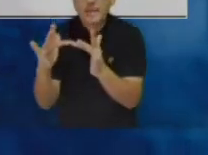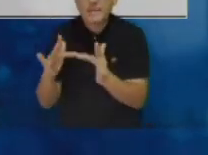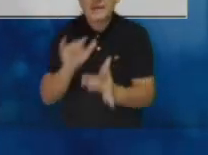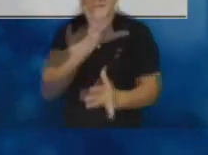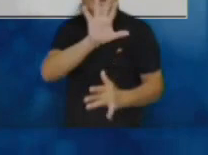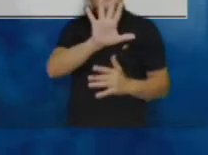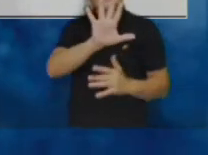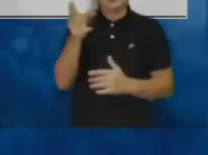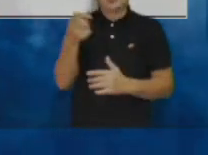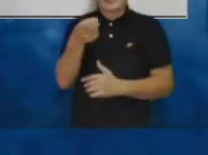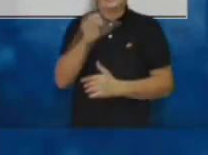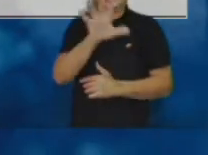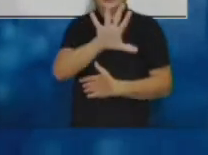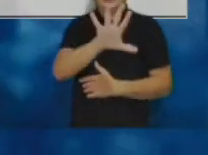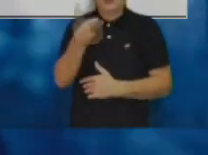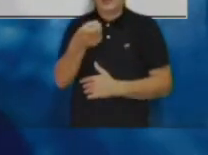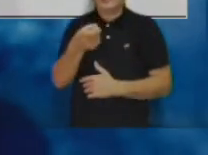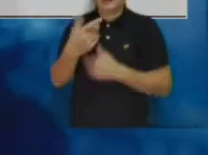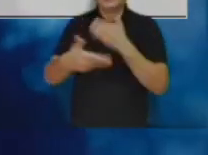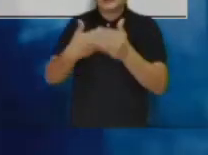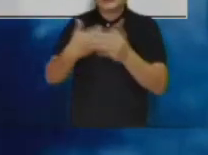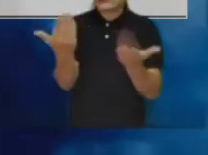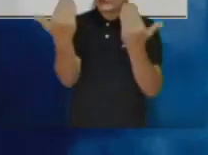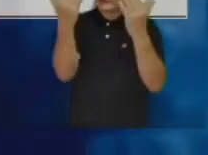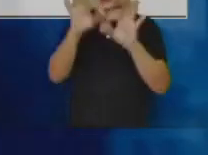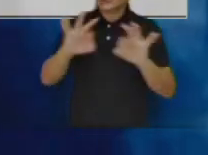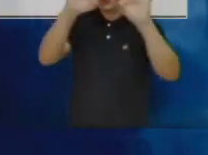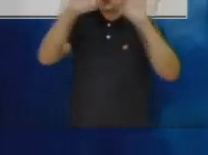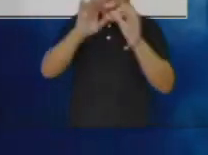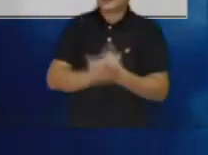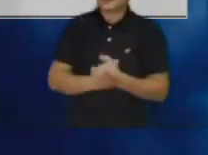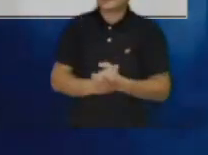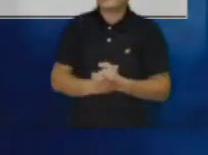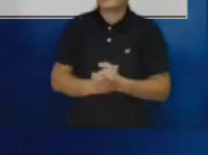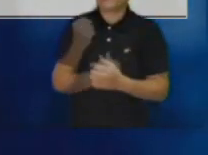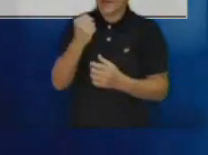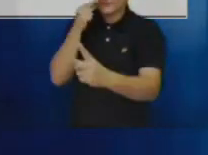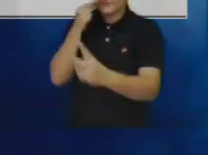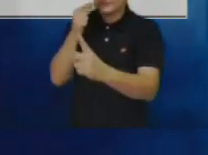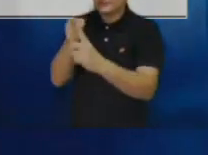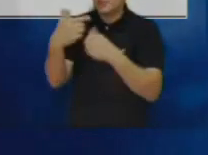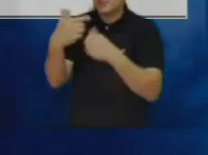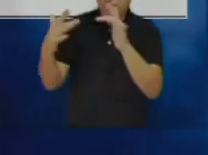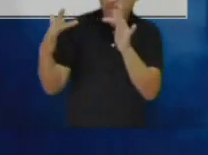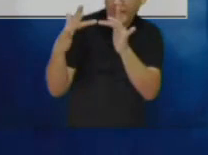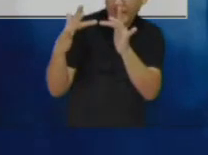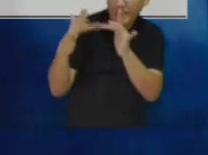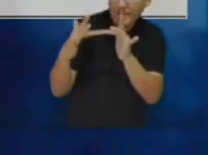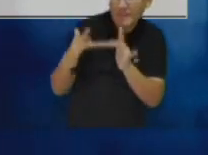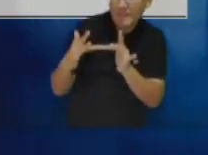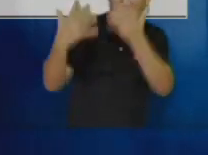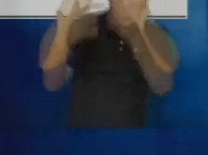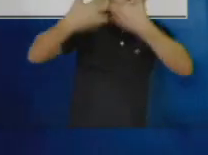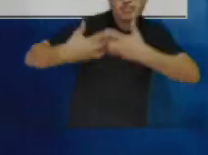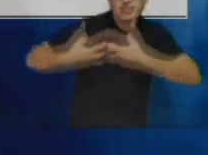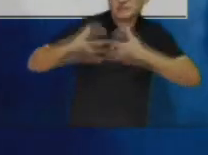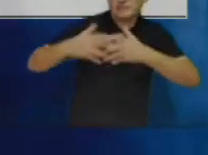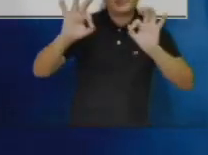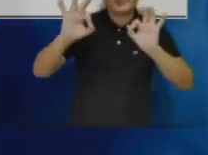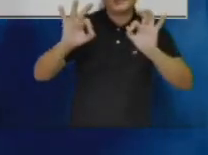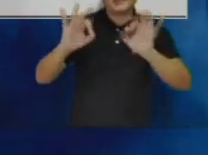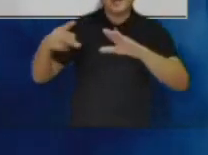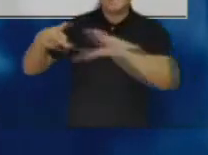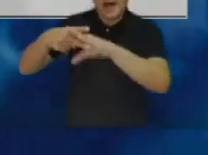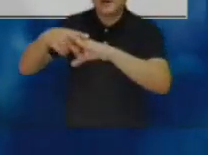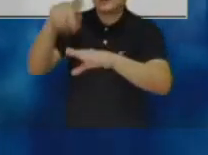es particularmente importante. Esta sincronización puede fallar si existe interferencia.